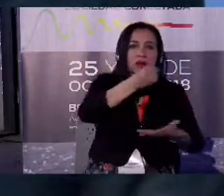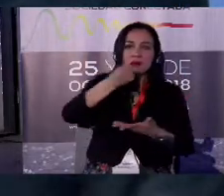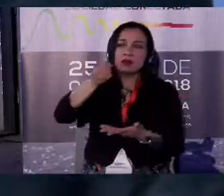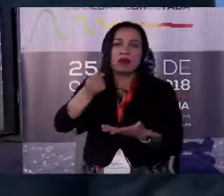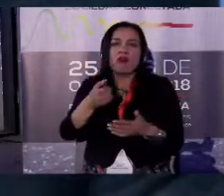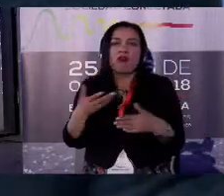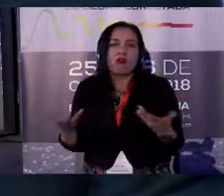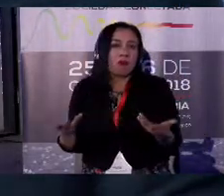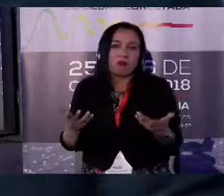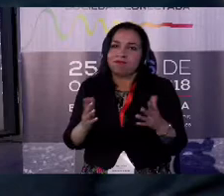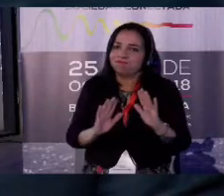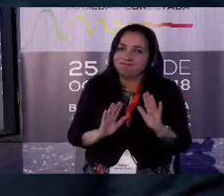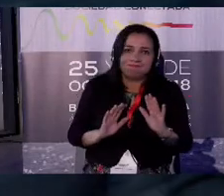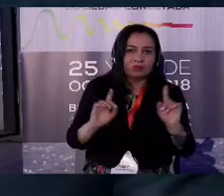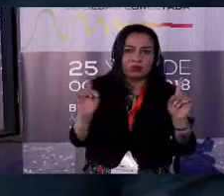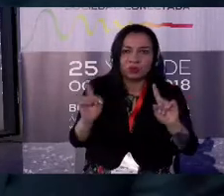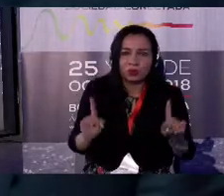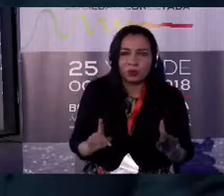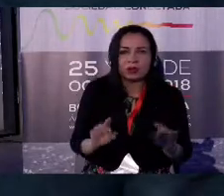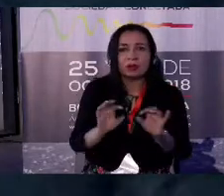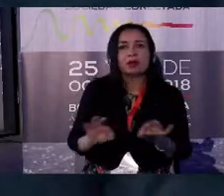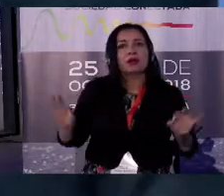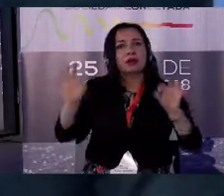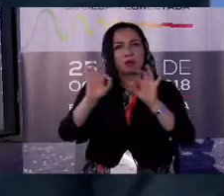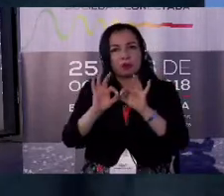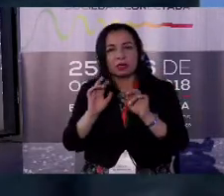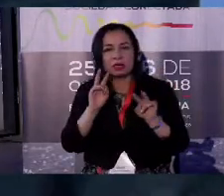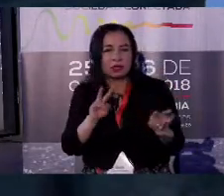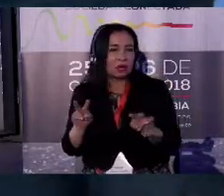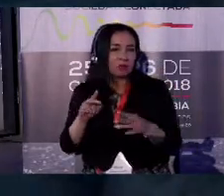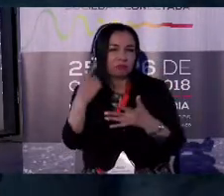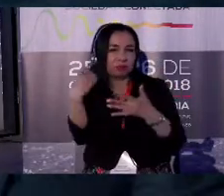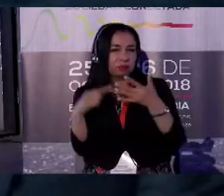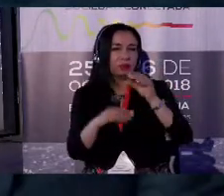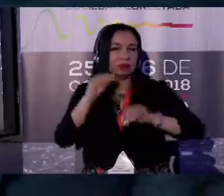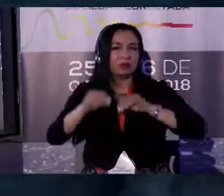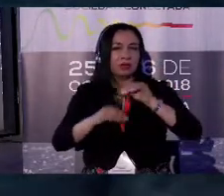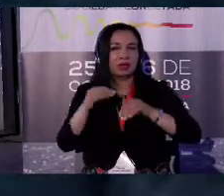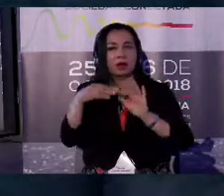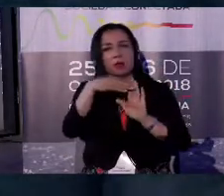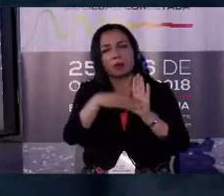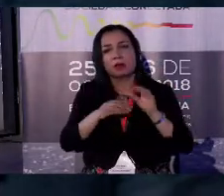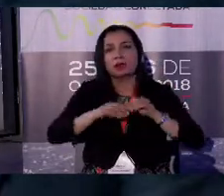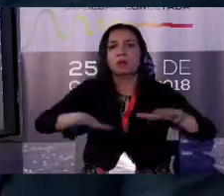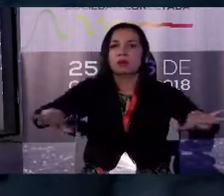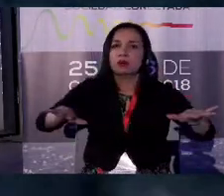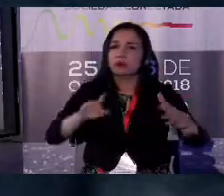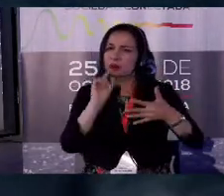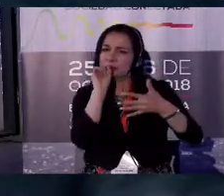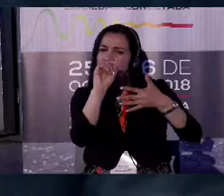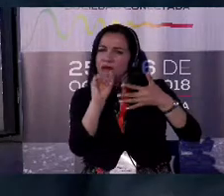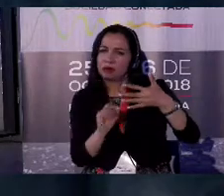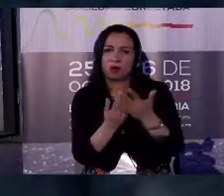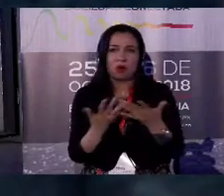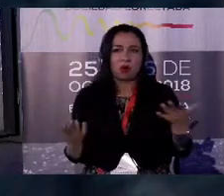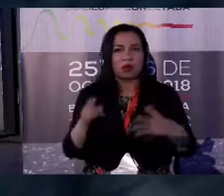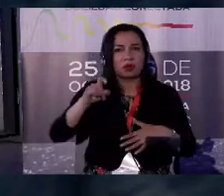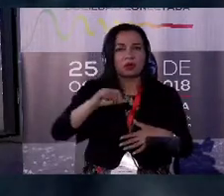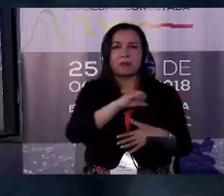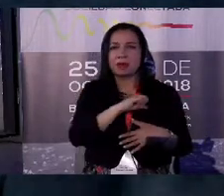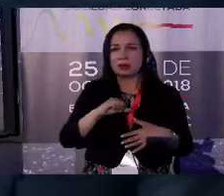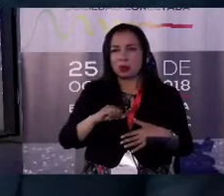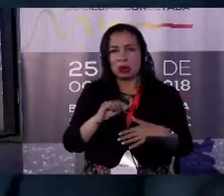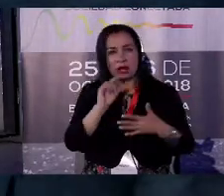es un aspecto no menor del diseño de la política pública. No solamente los detalles, sino solamente las especificidades particulares de los mecanismos